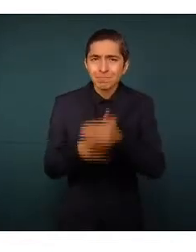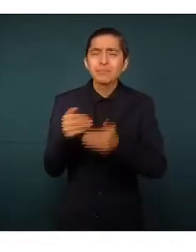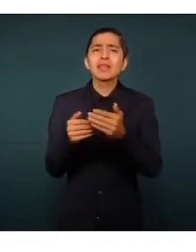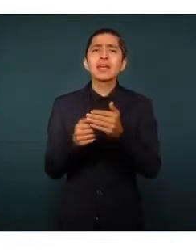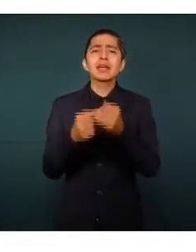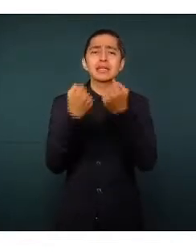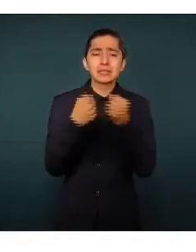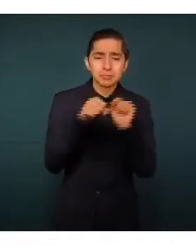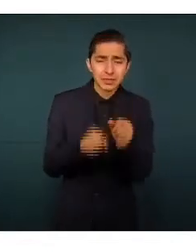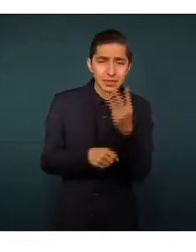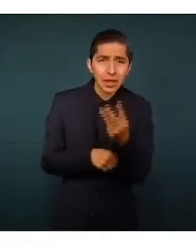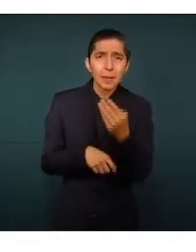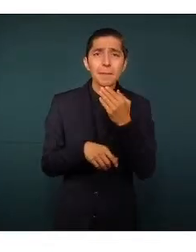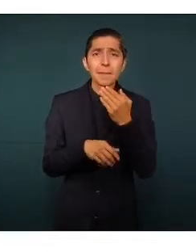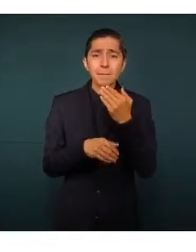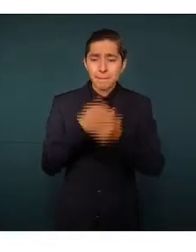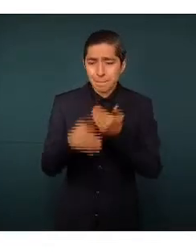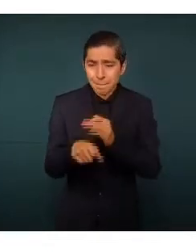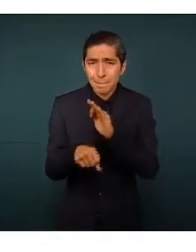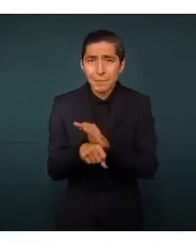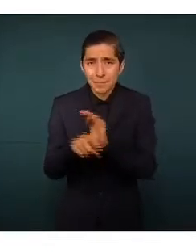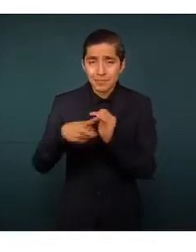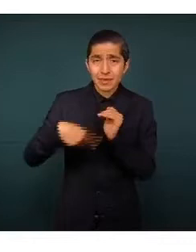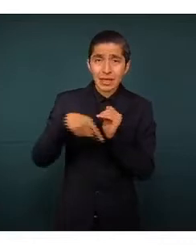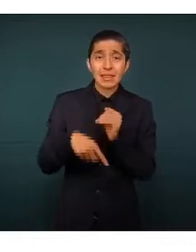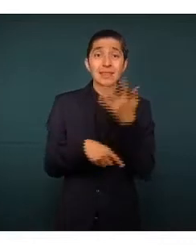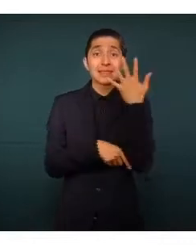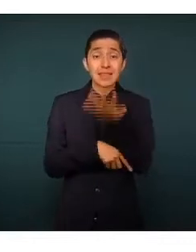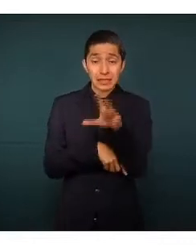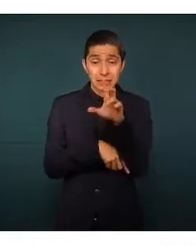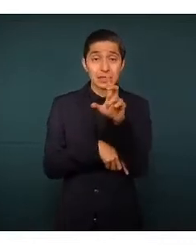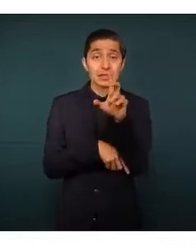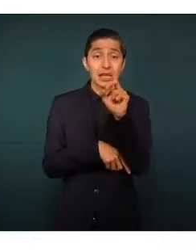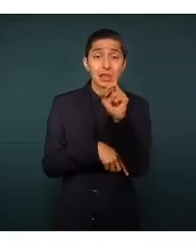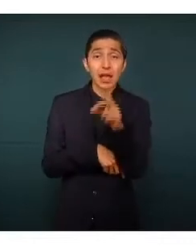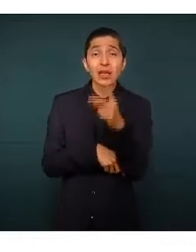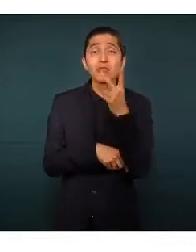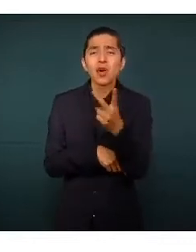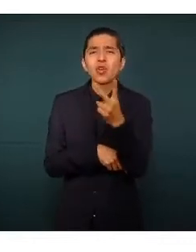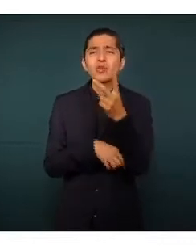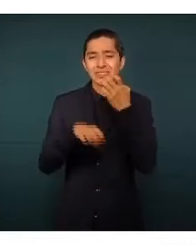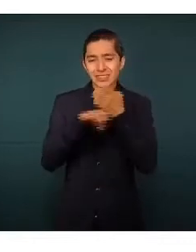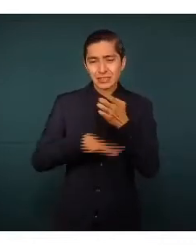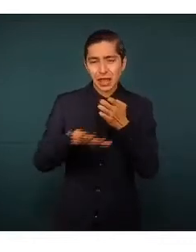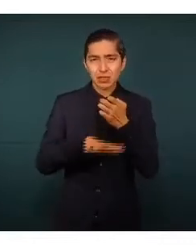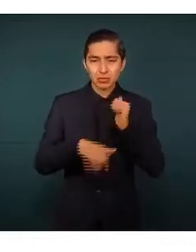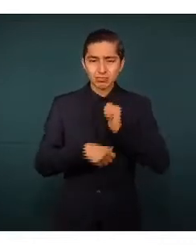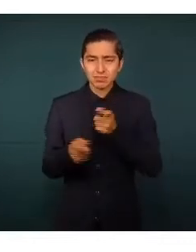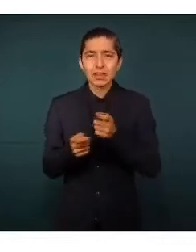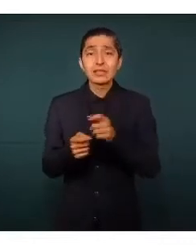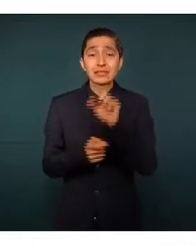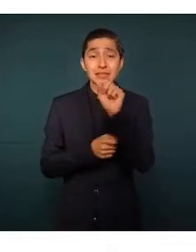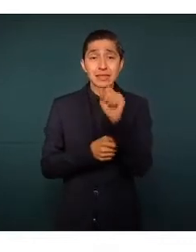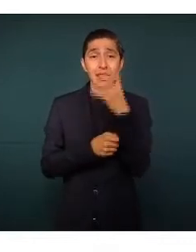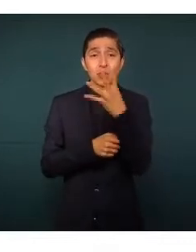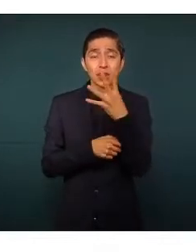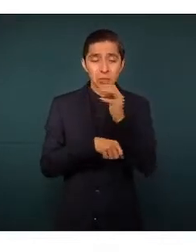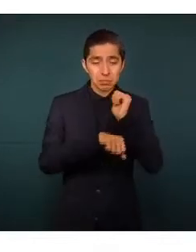del IMSS Bienestar, 10 del ISSSTE y 32 del Estado. Estas 64